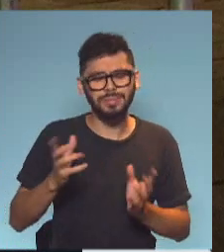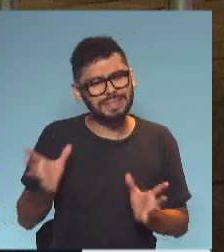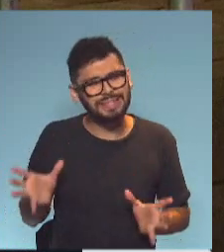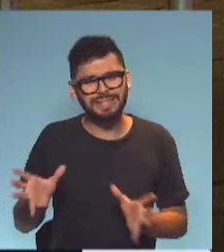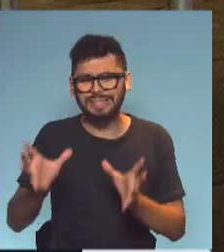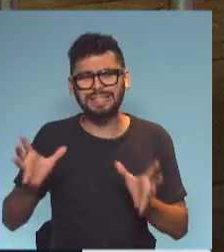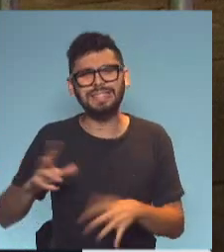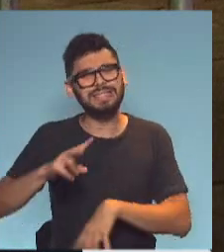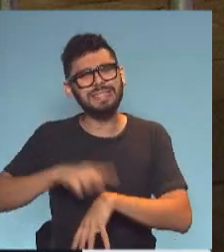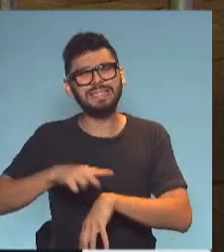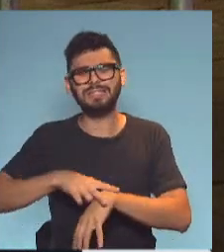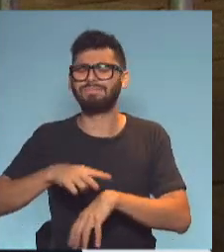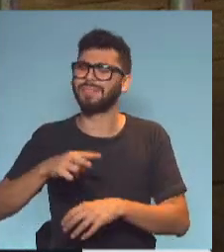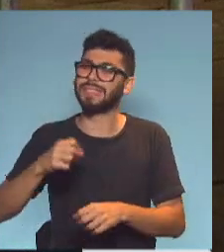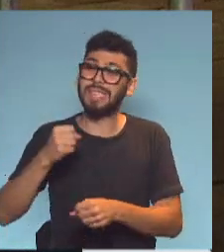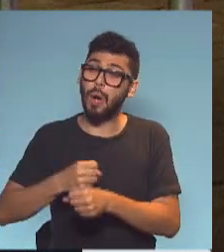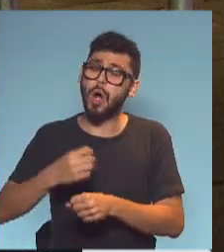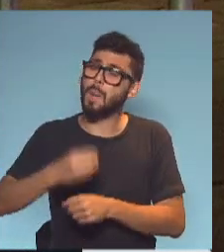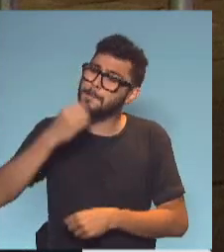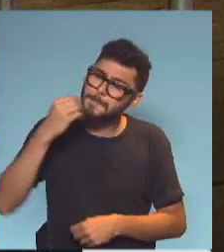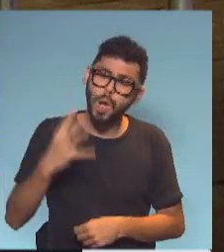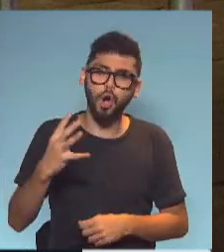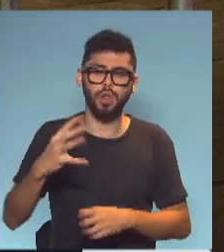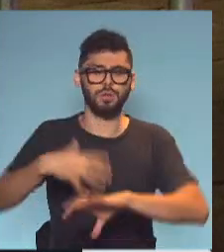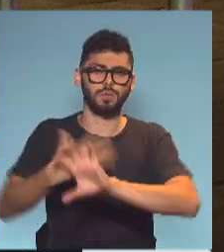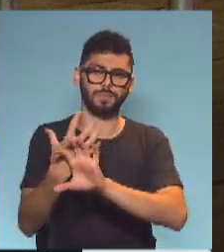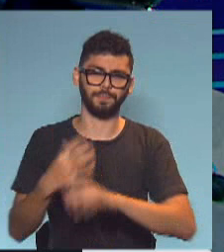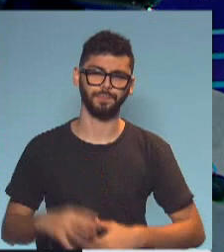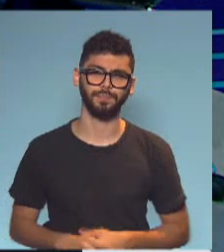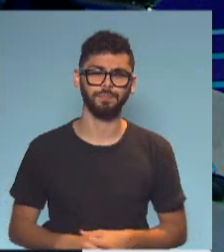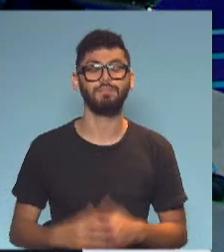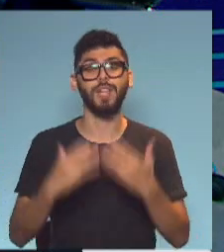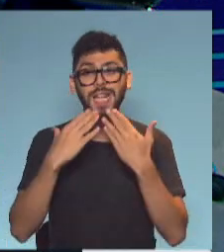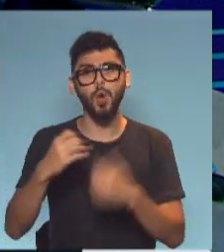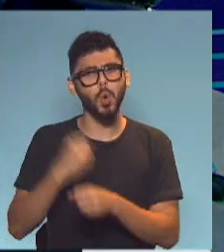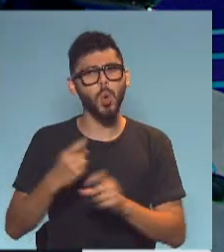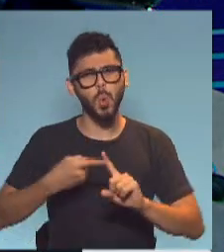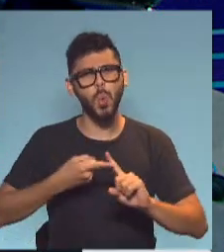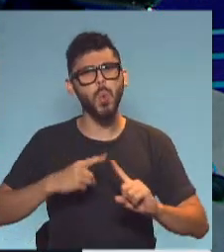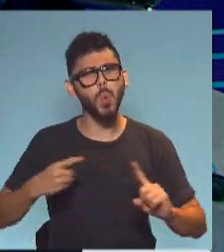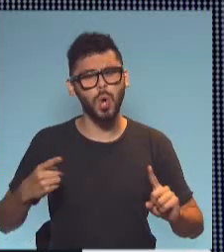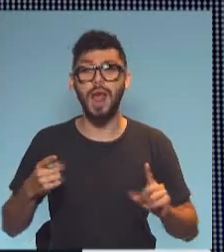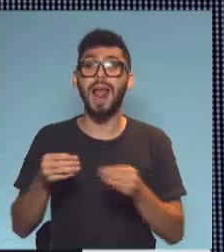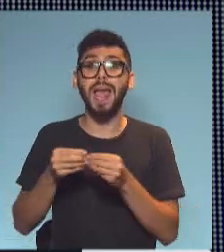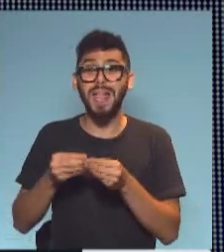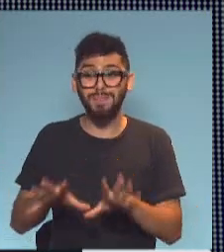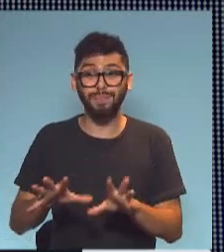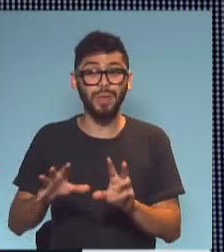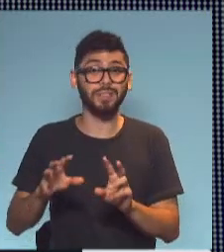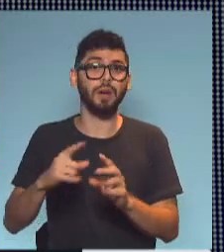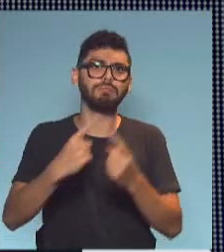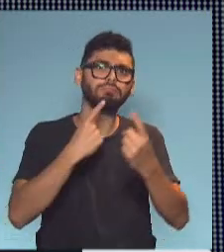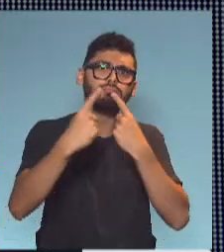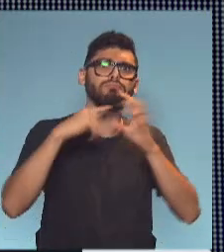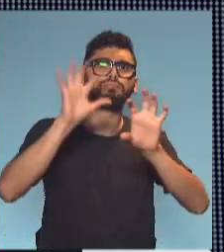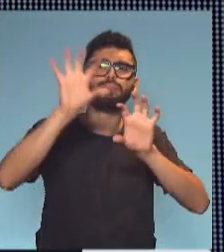de lo posible el trabajo sea vía remota. Gracias, Gastón. Jornada larga, entonces. Comenzó la consulta con las provincias. Está ahí